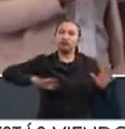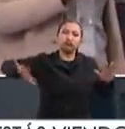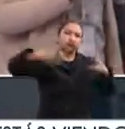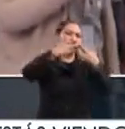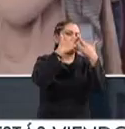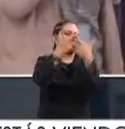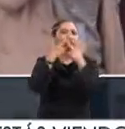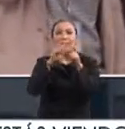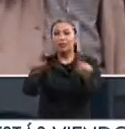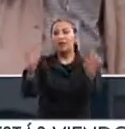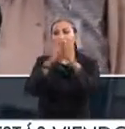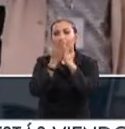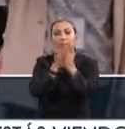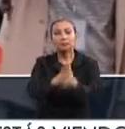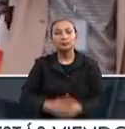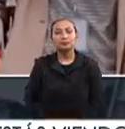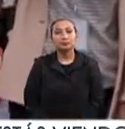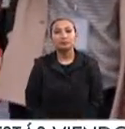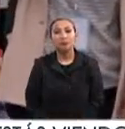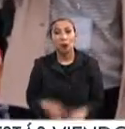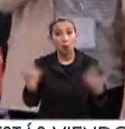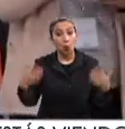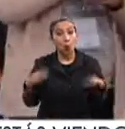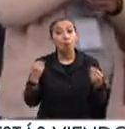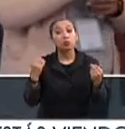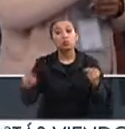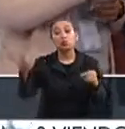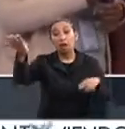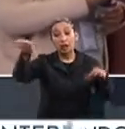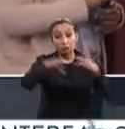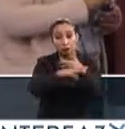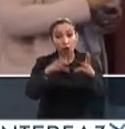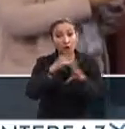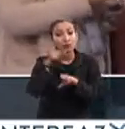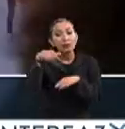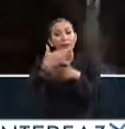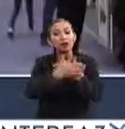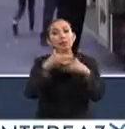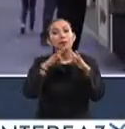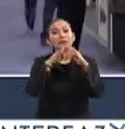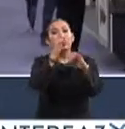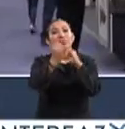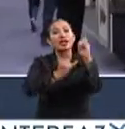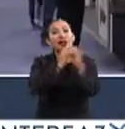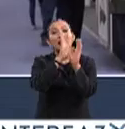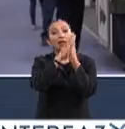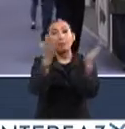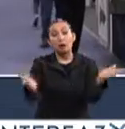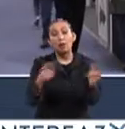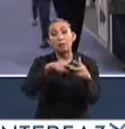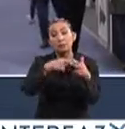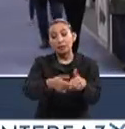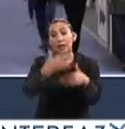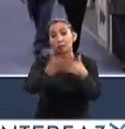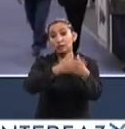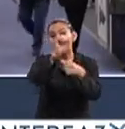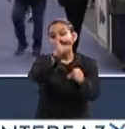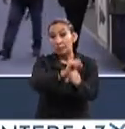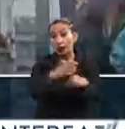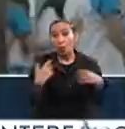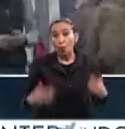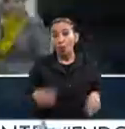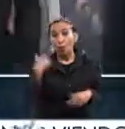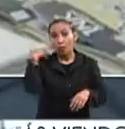universo de posibilidades que vamos a llevar. Pues grandes protagonistas, sin duda alguna, de esta próxima Feria Internacional del Libro, que está por iniciar ya la próxima